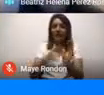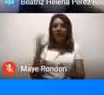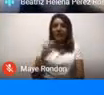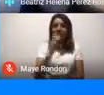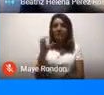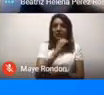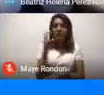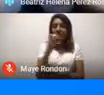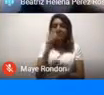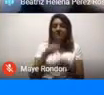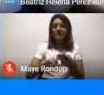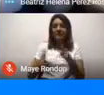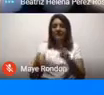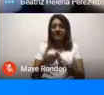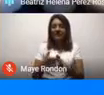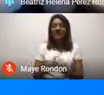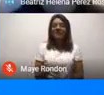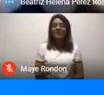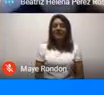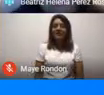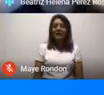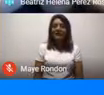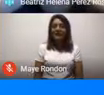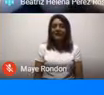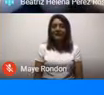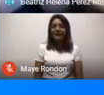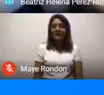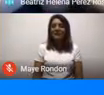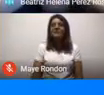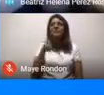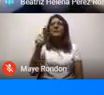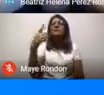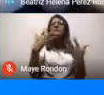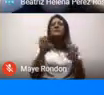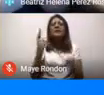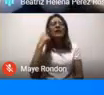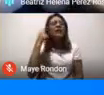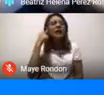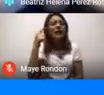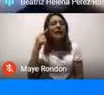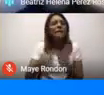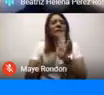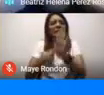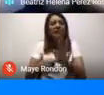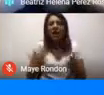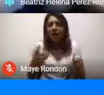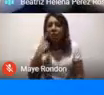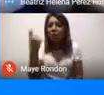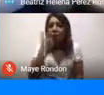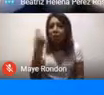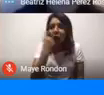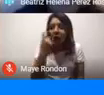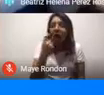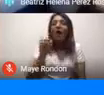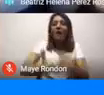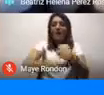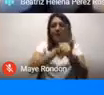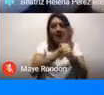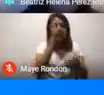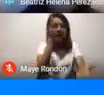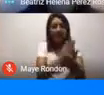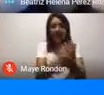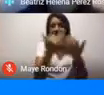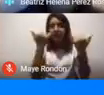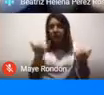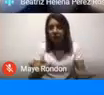otras naciones, es ¿qué van a empezar a buscar? Y la pandemia, el COVID, nos trajo que hoy vamos a